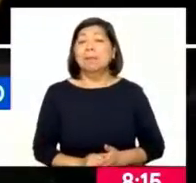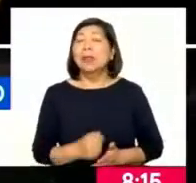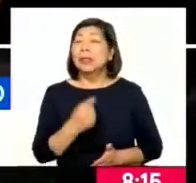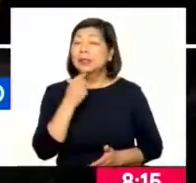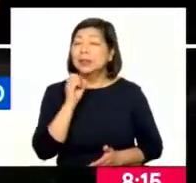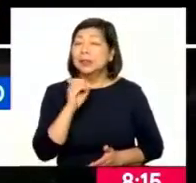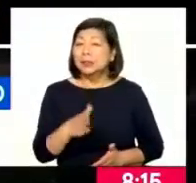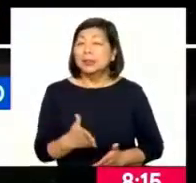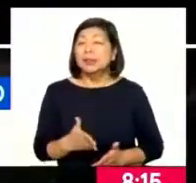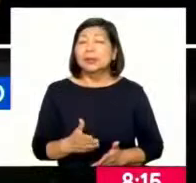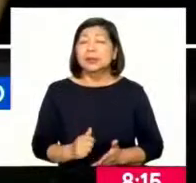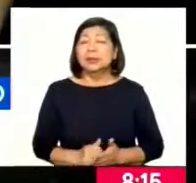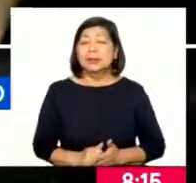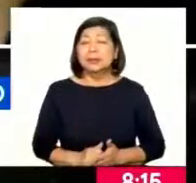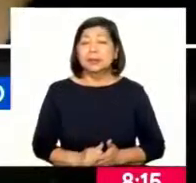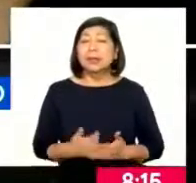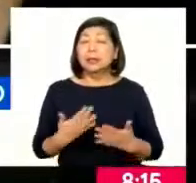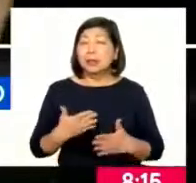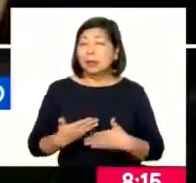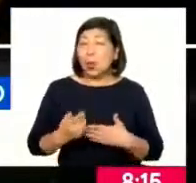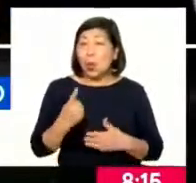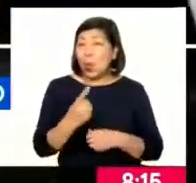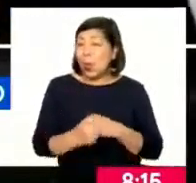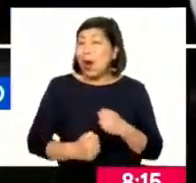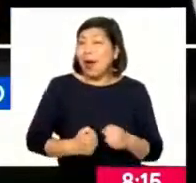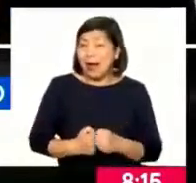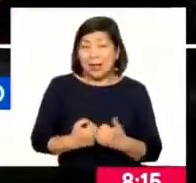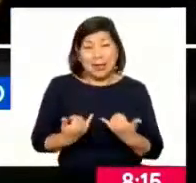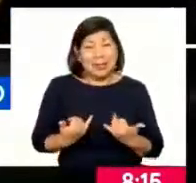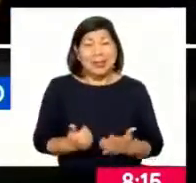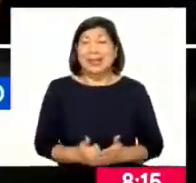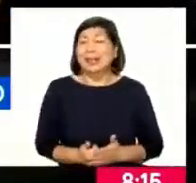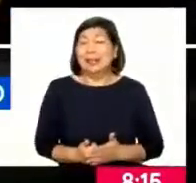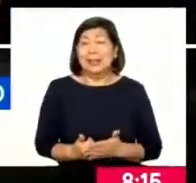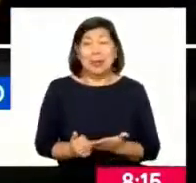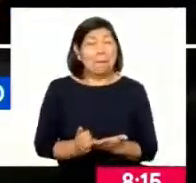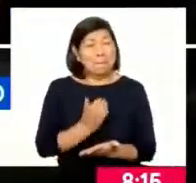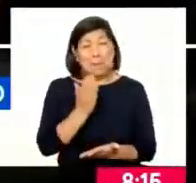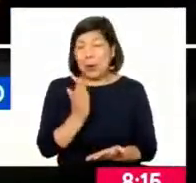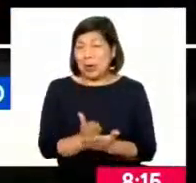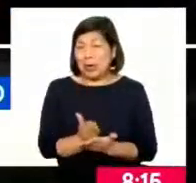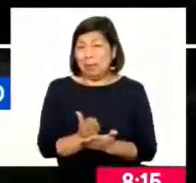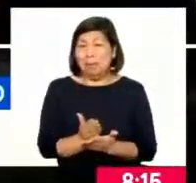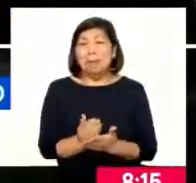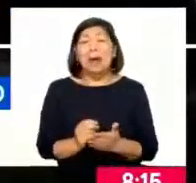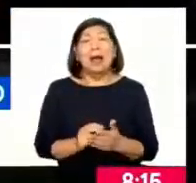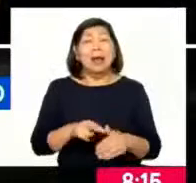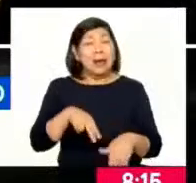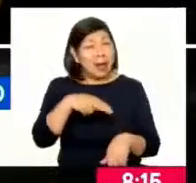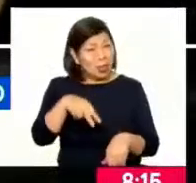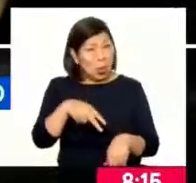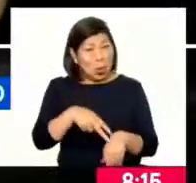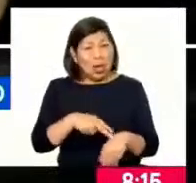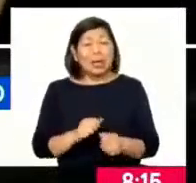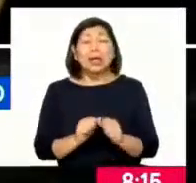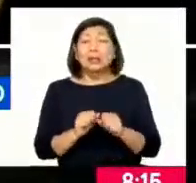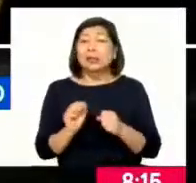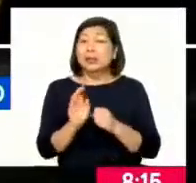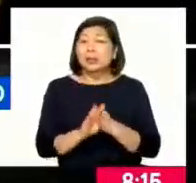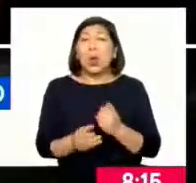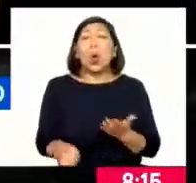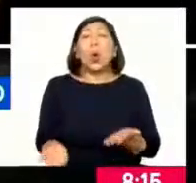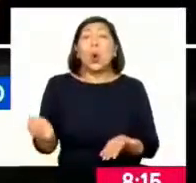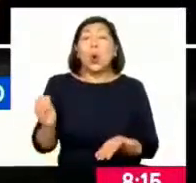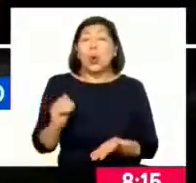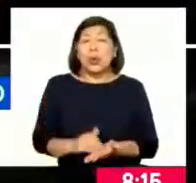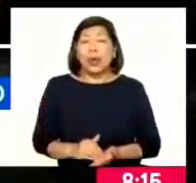indicar que tras haber transcurrido un año de este desastre ambiental, es muy importante garantizar